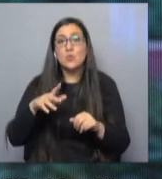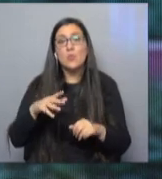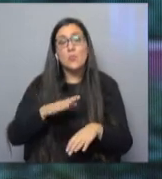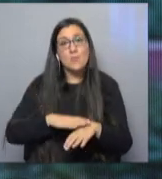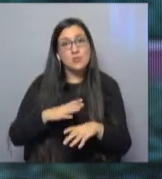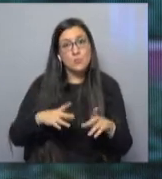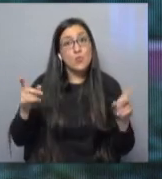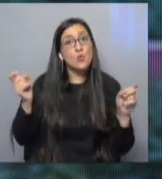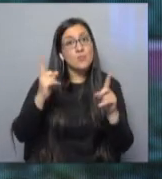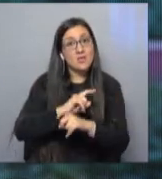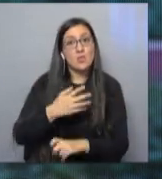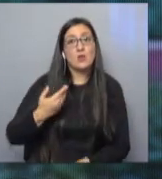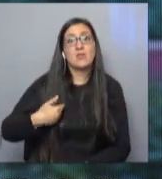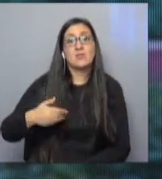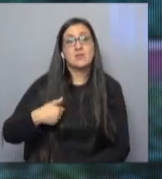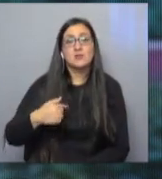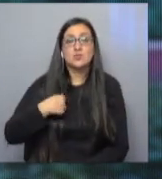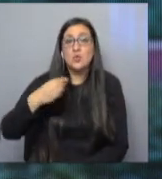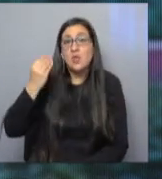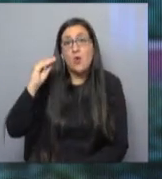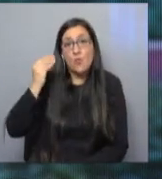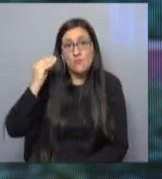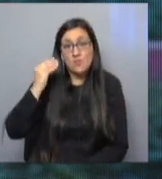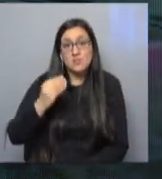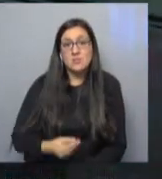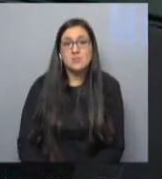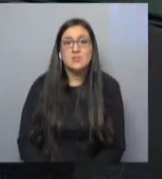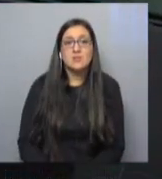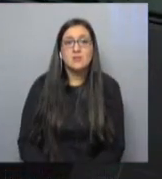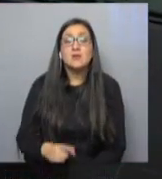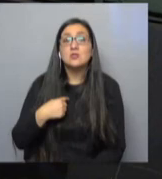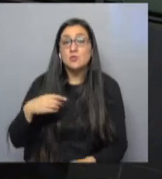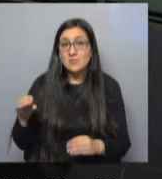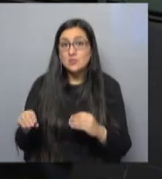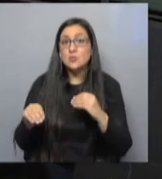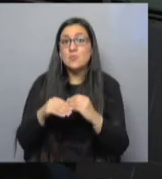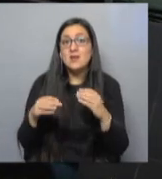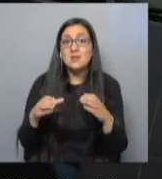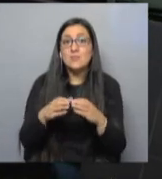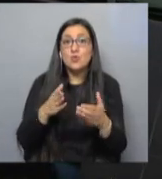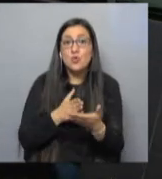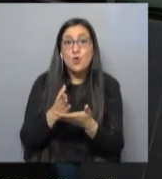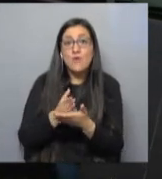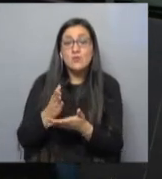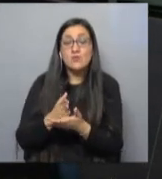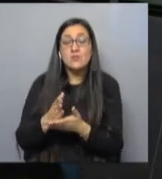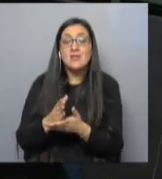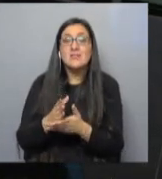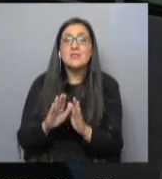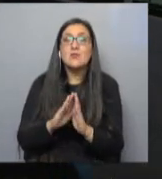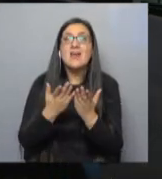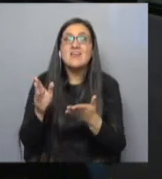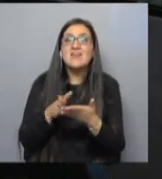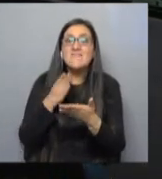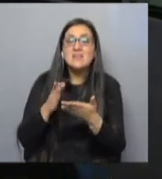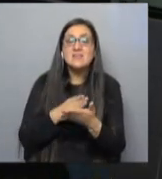muy difícil en argentina yo era muy jovencito me había sumado el equipo de colaboradores de la revista crisis que dirigía